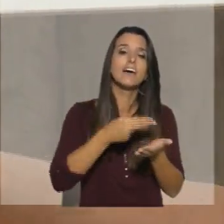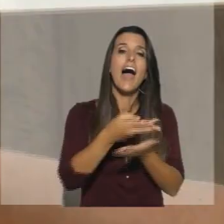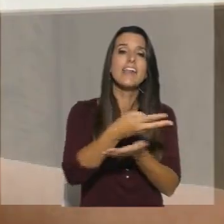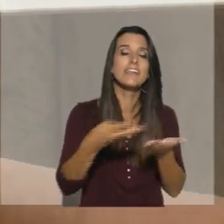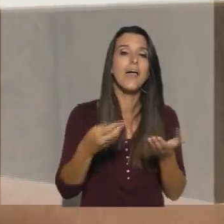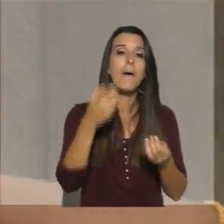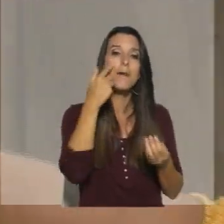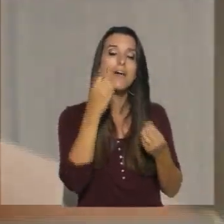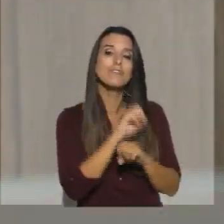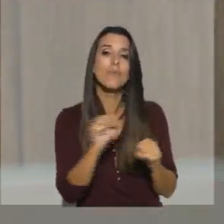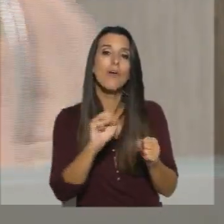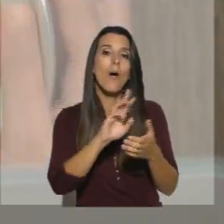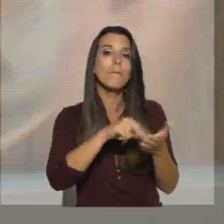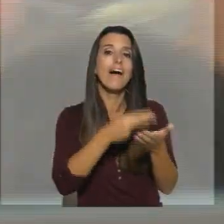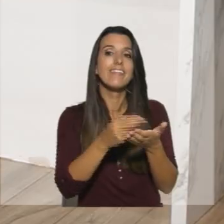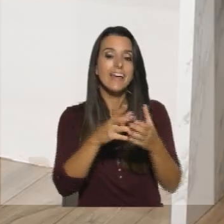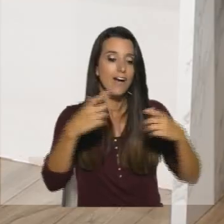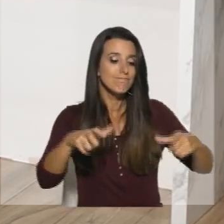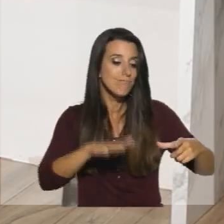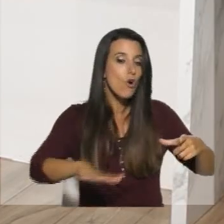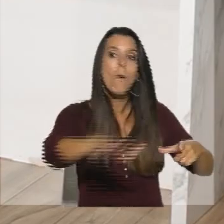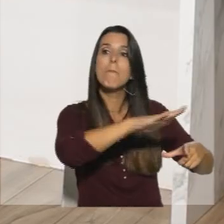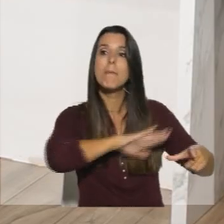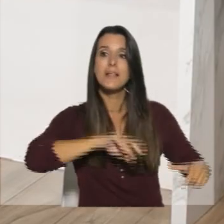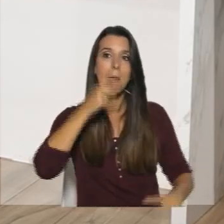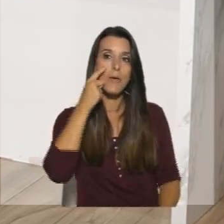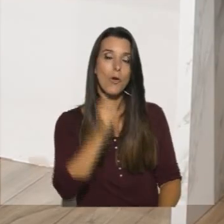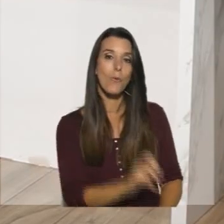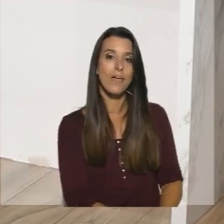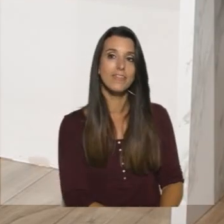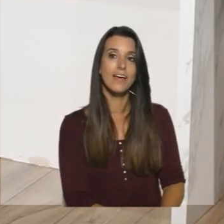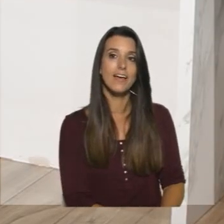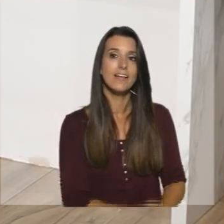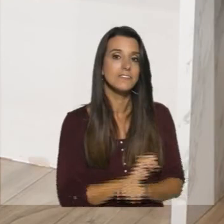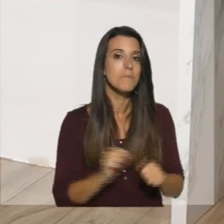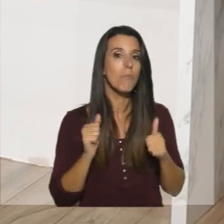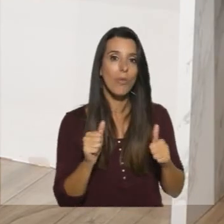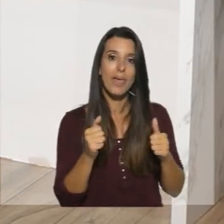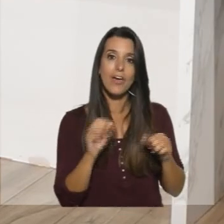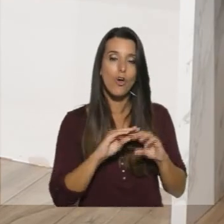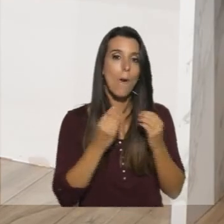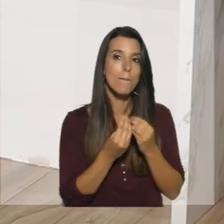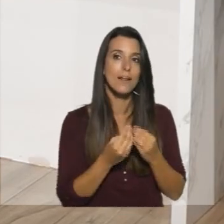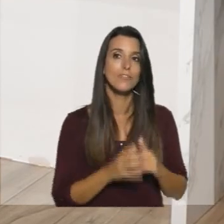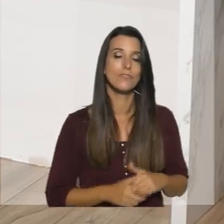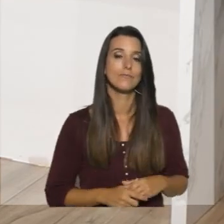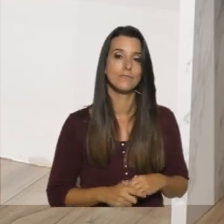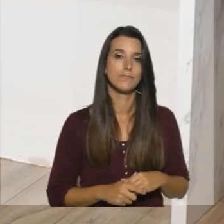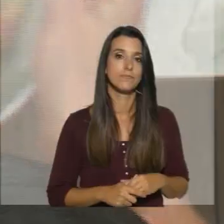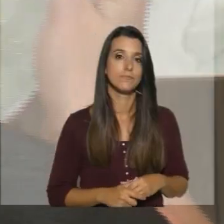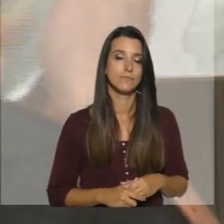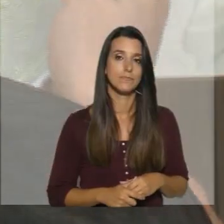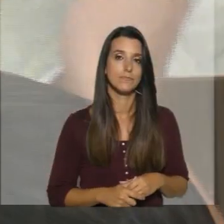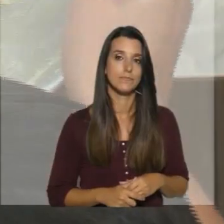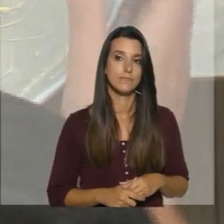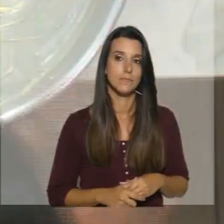está todo, la manteca está bien en todo el molde. Sí. Si te llegó para todos, si me llegó para todos lados, claro. Perfecto.